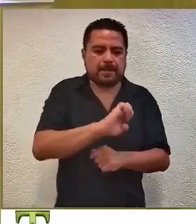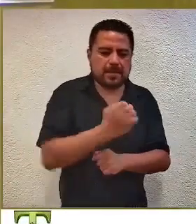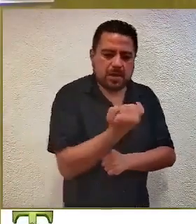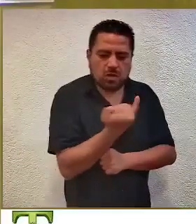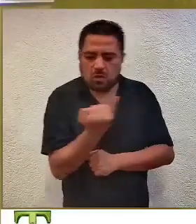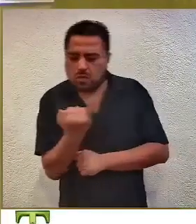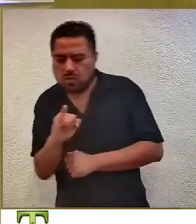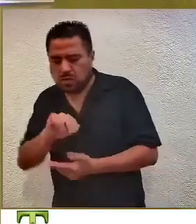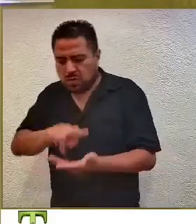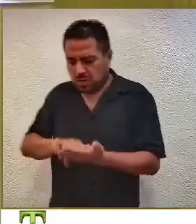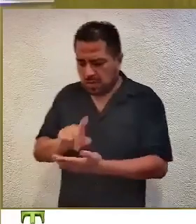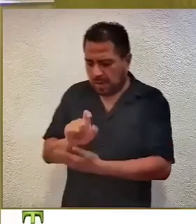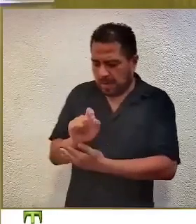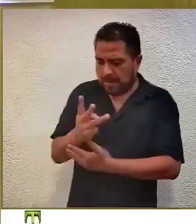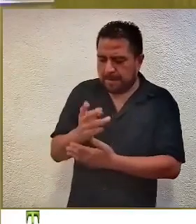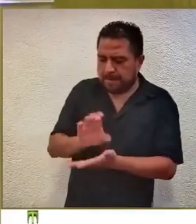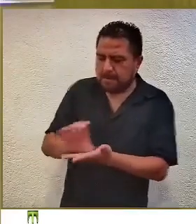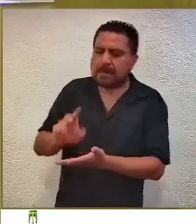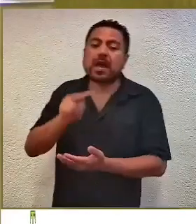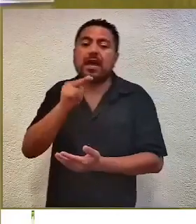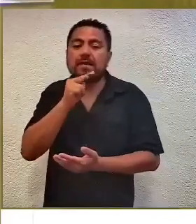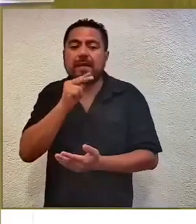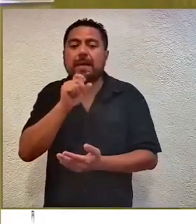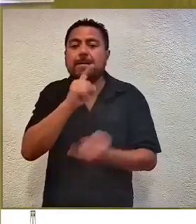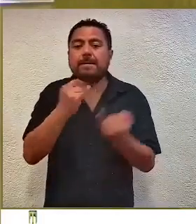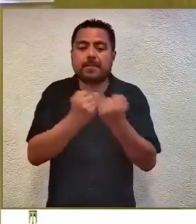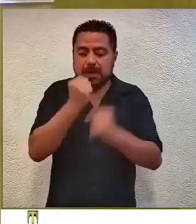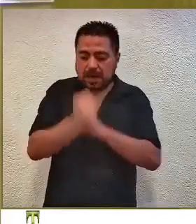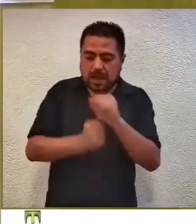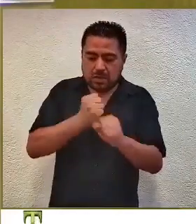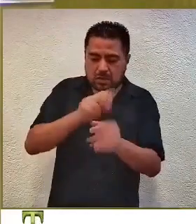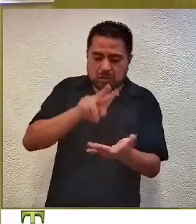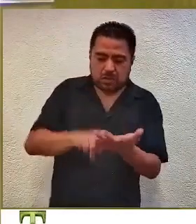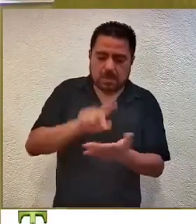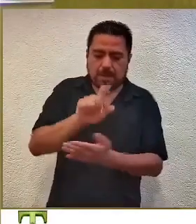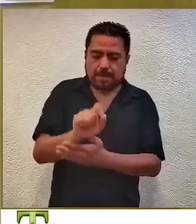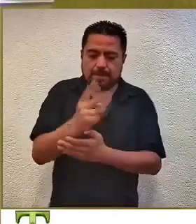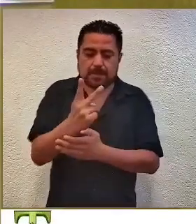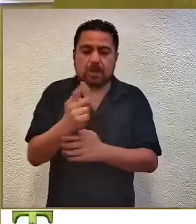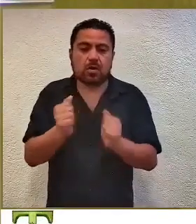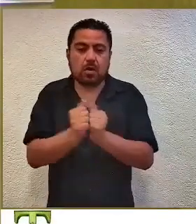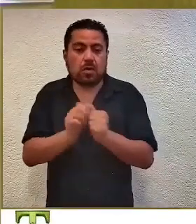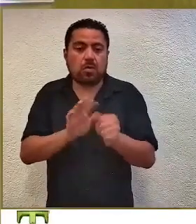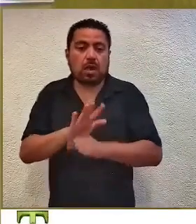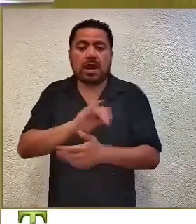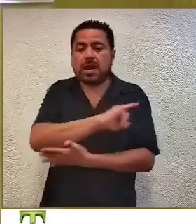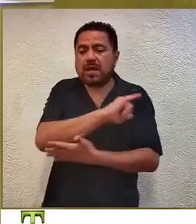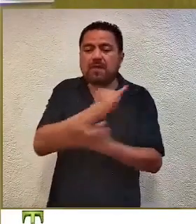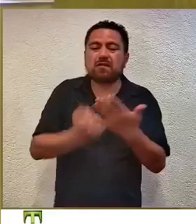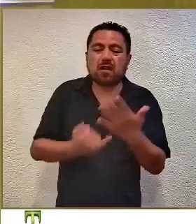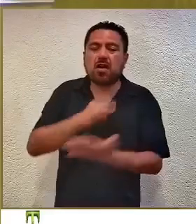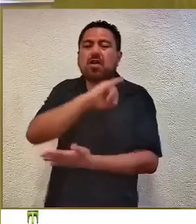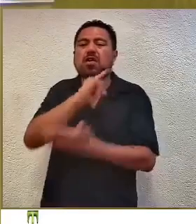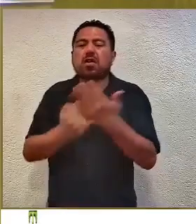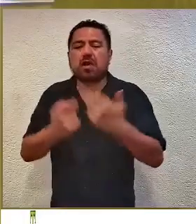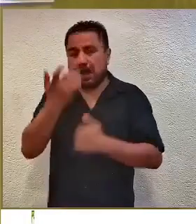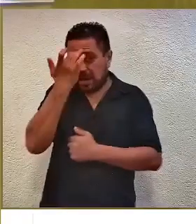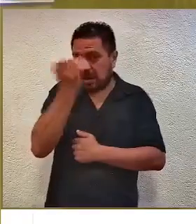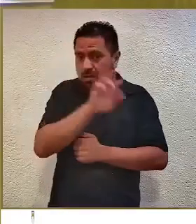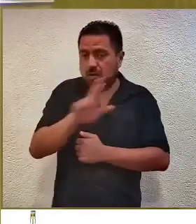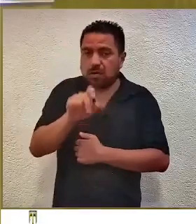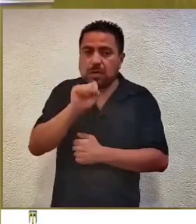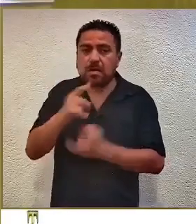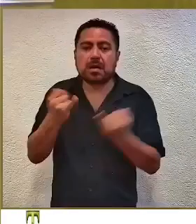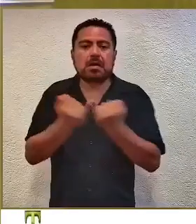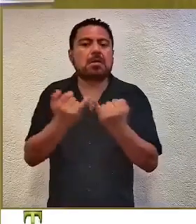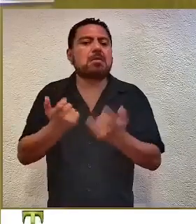del 2023 y el pago del aguinaldo correspondiente al año 2022. Al respecto, en su informe circunstanciado, la autoridad reconoció que no se